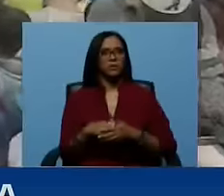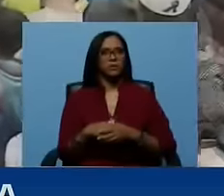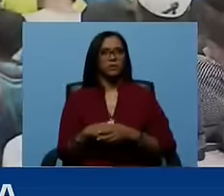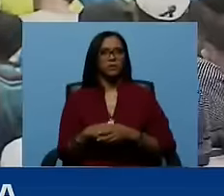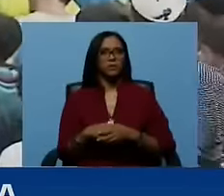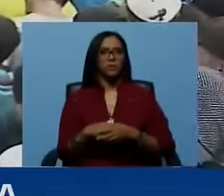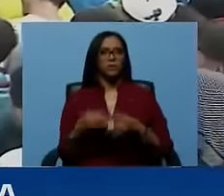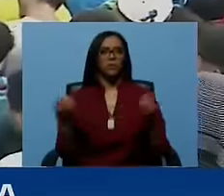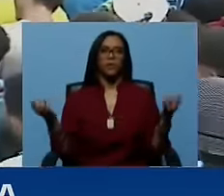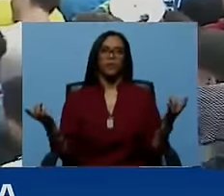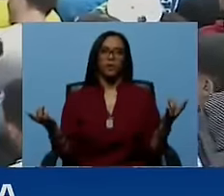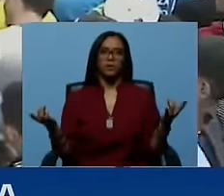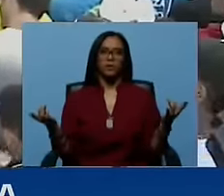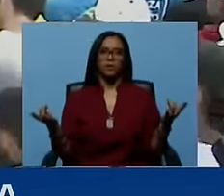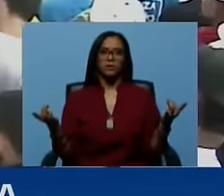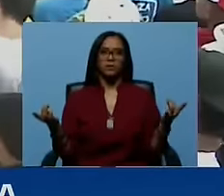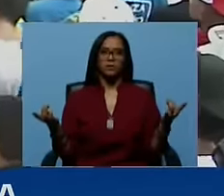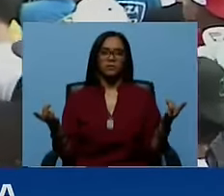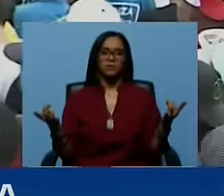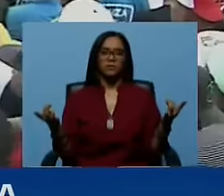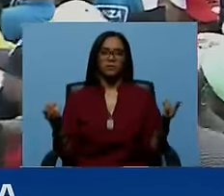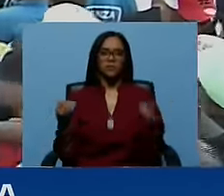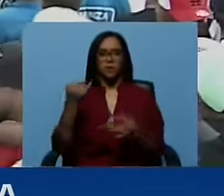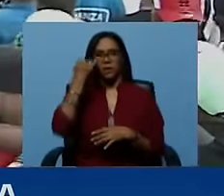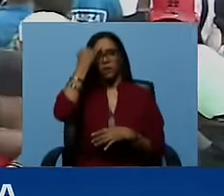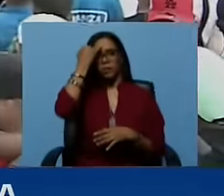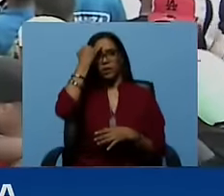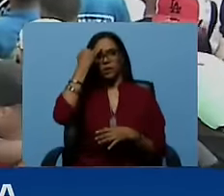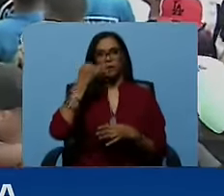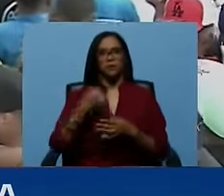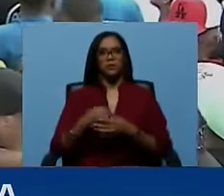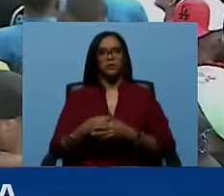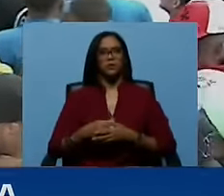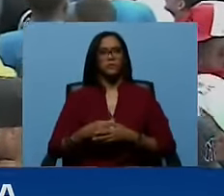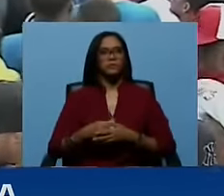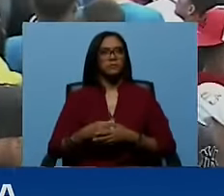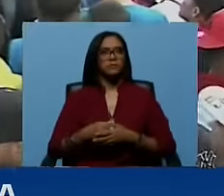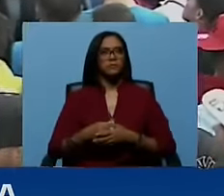budistas, hindúes, hinduistas